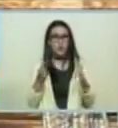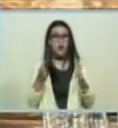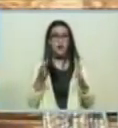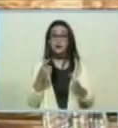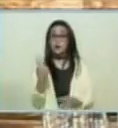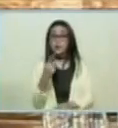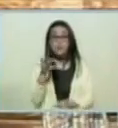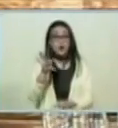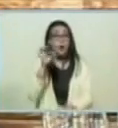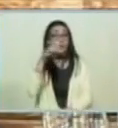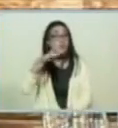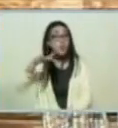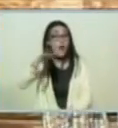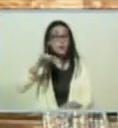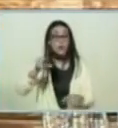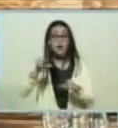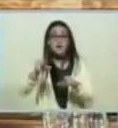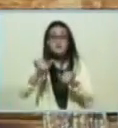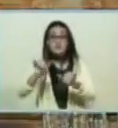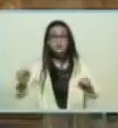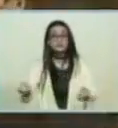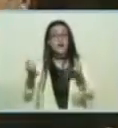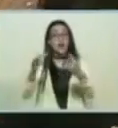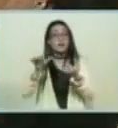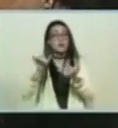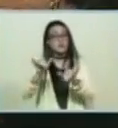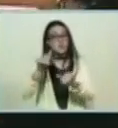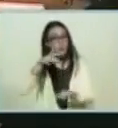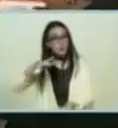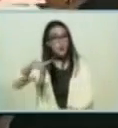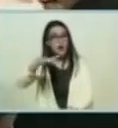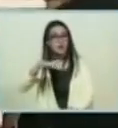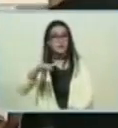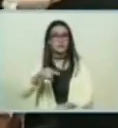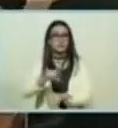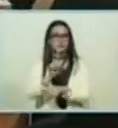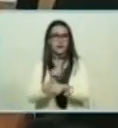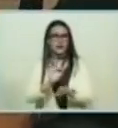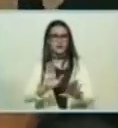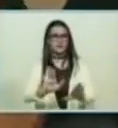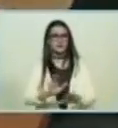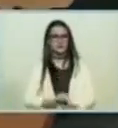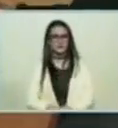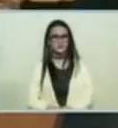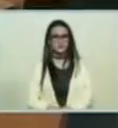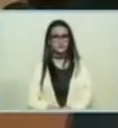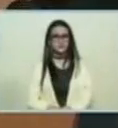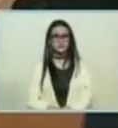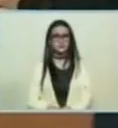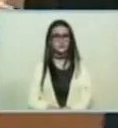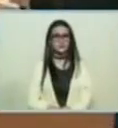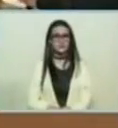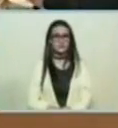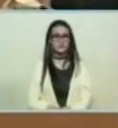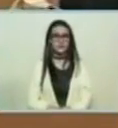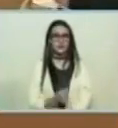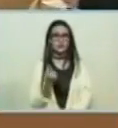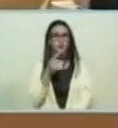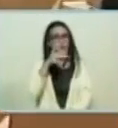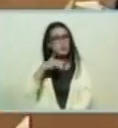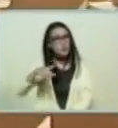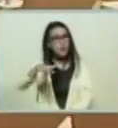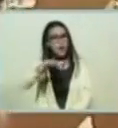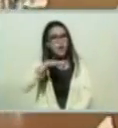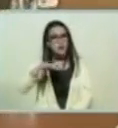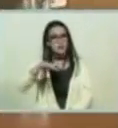salva al pueblo. Eso es una máxima, es un principio, bueno, y una máxima. Solo el